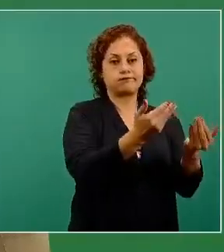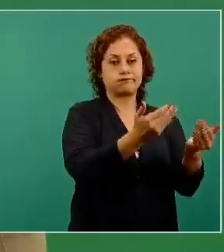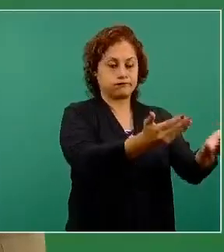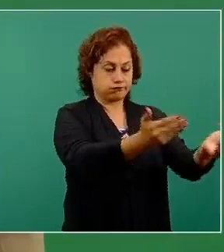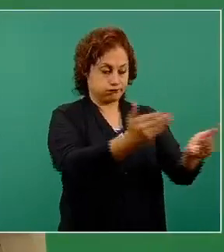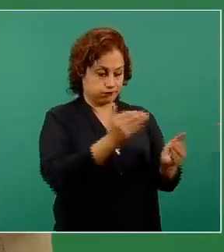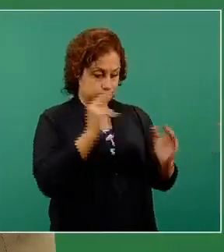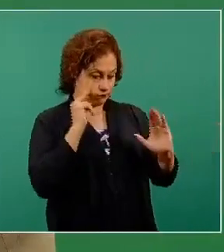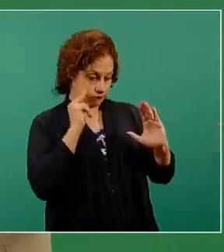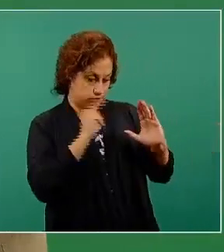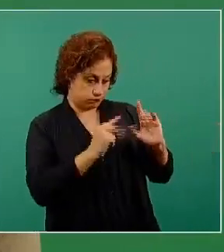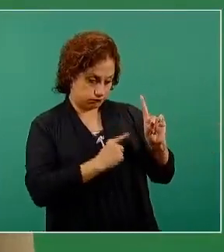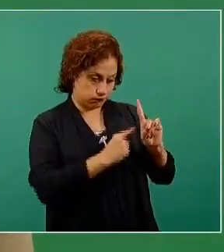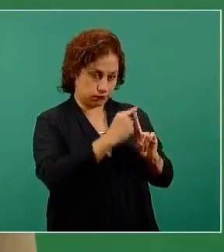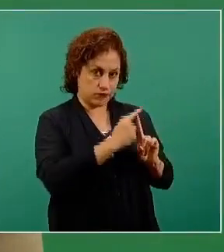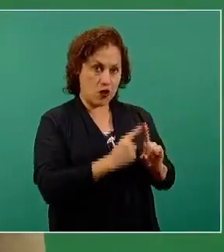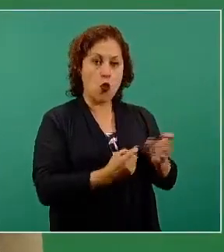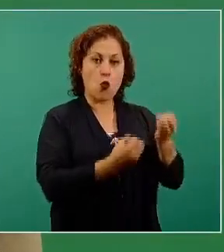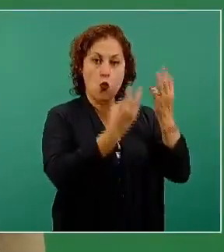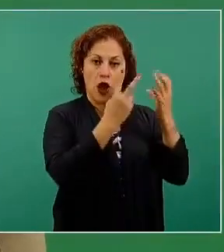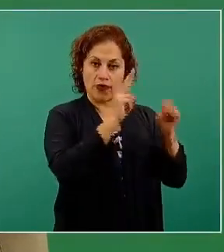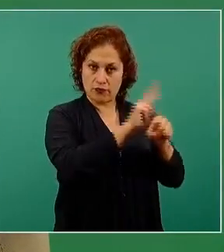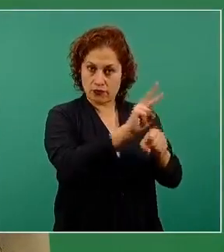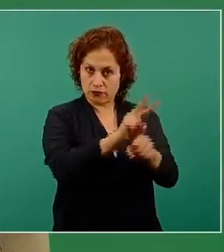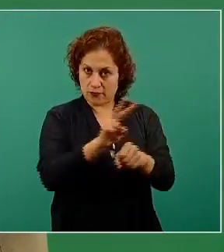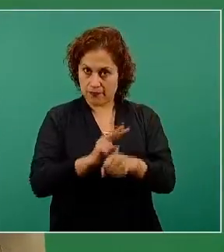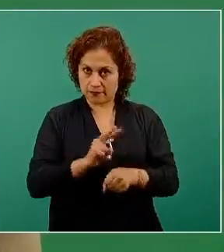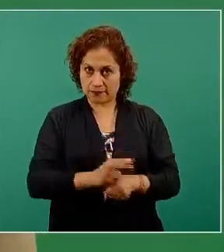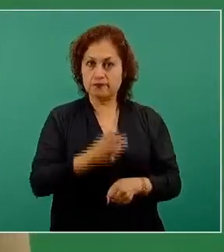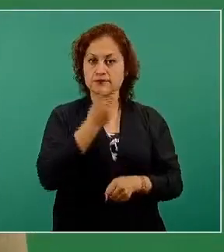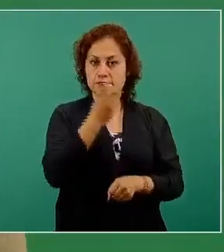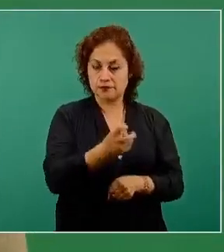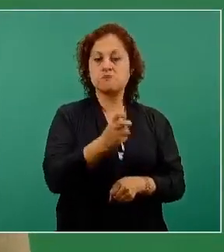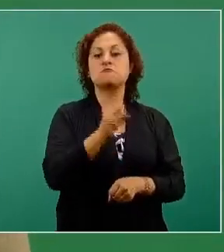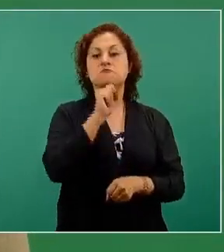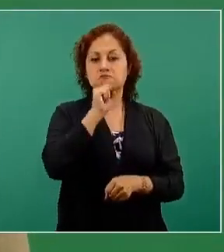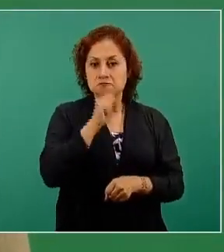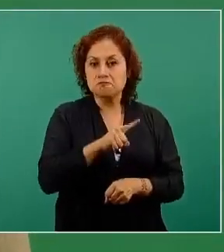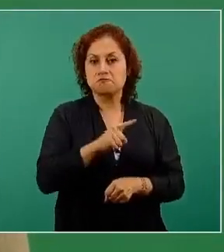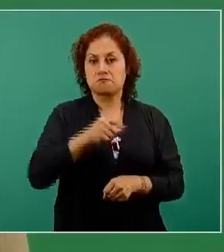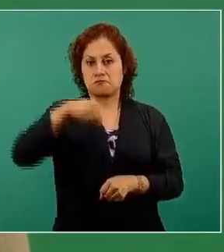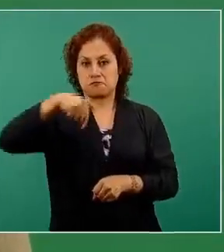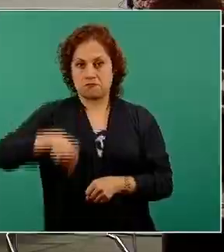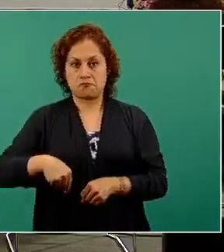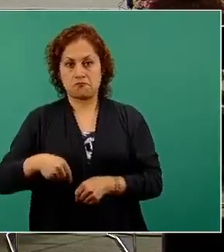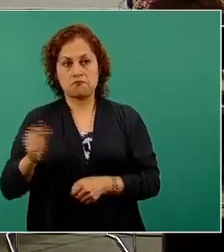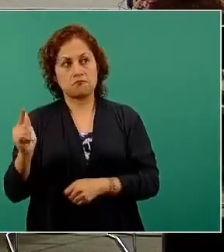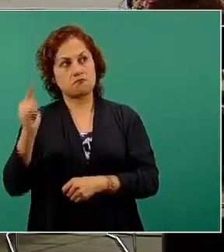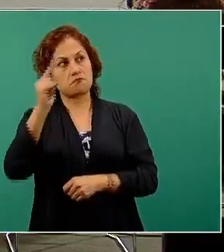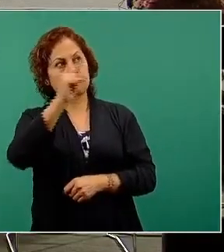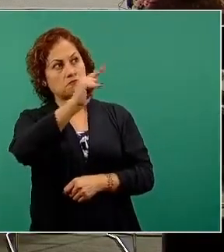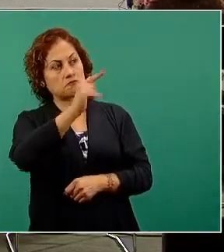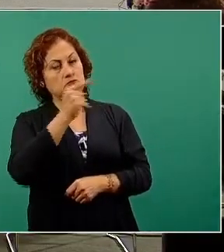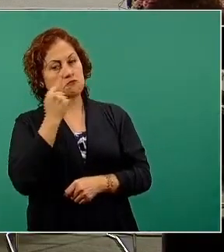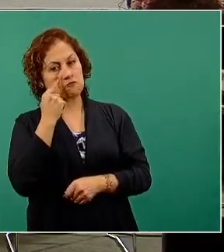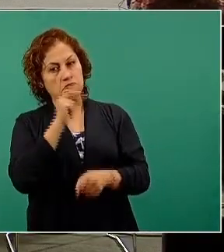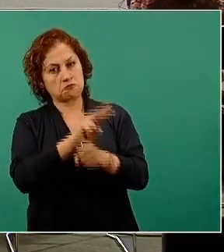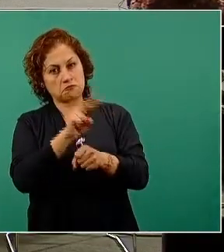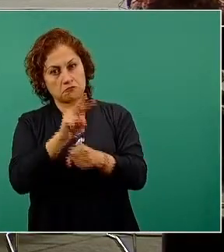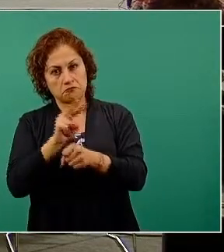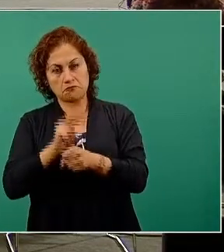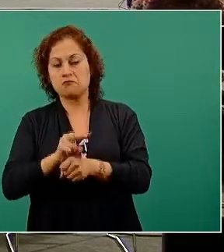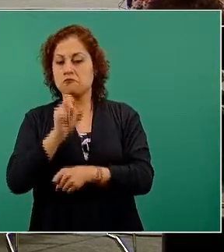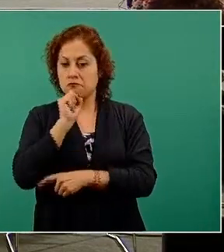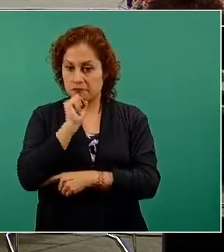persona vea la temperatura, sino que se registra de manera continua. Entonces, ¿qué pasó en algunas entidades? Y